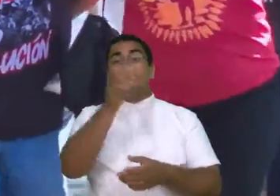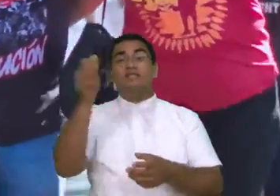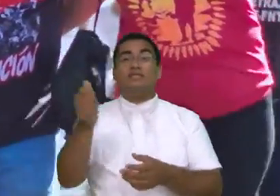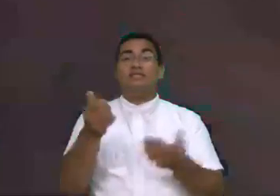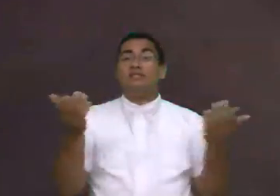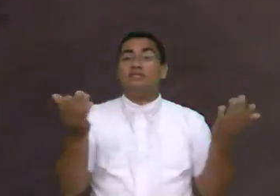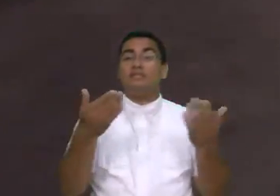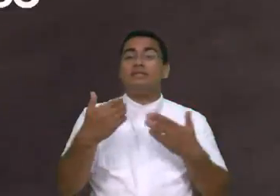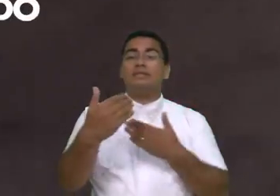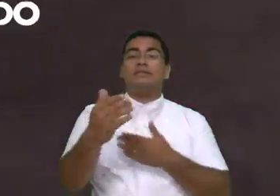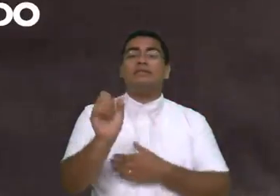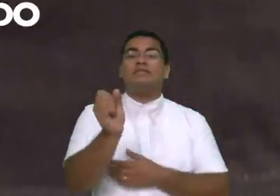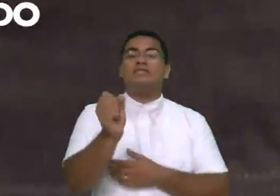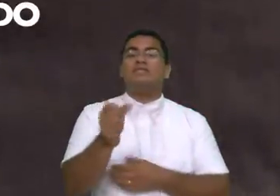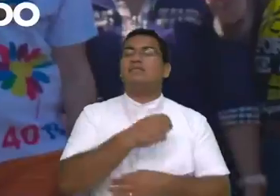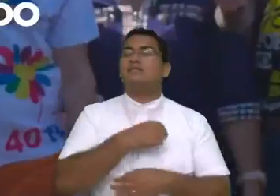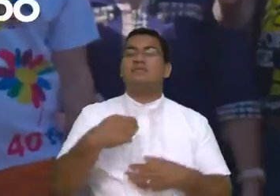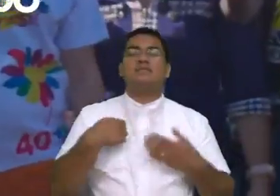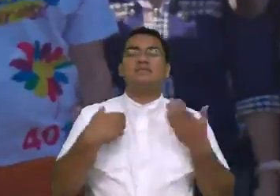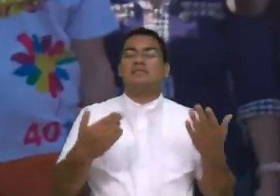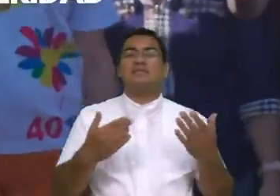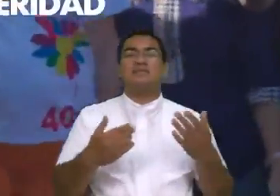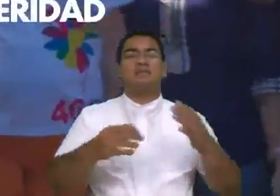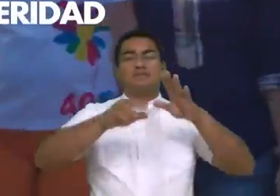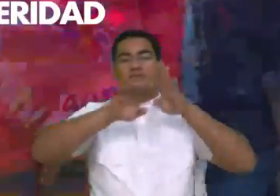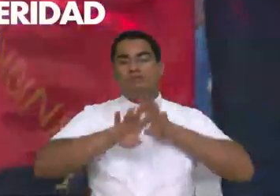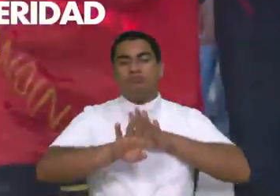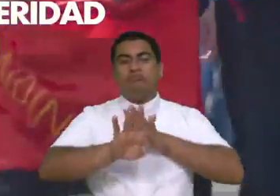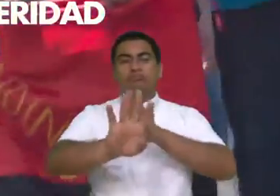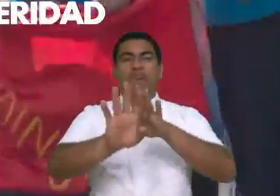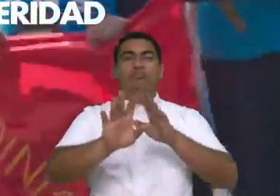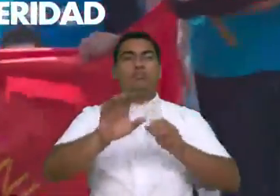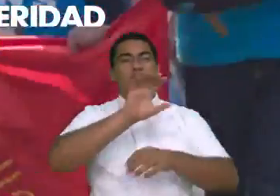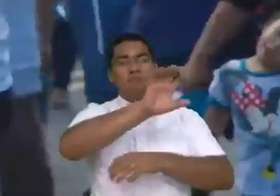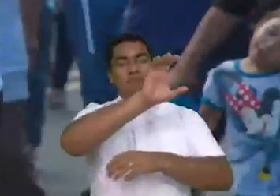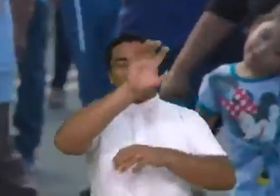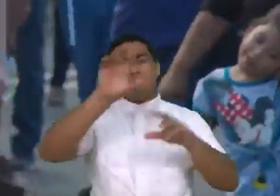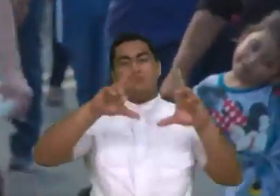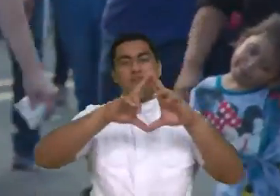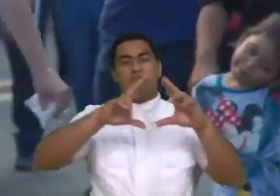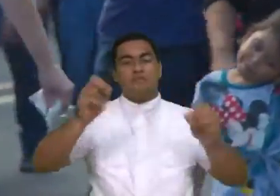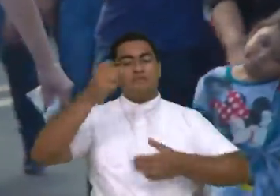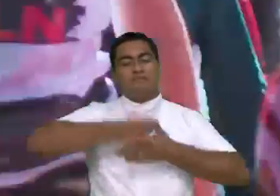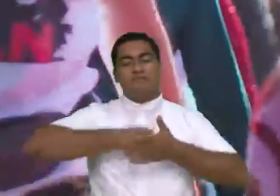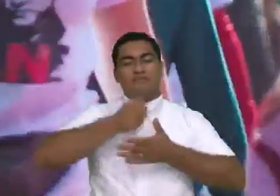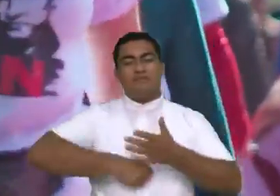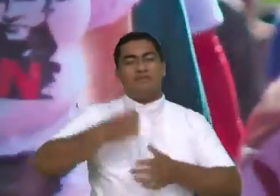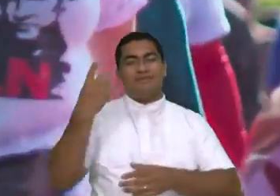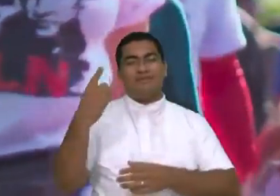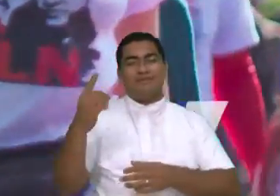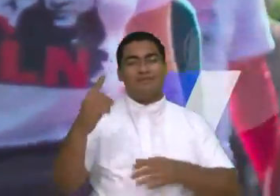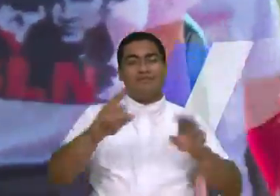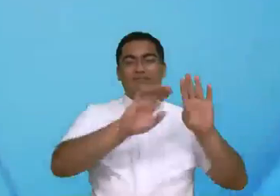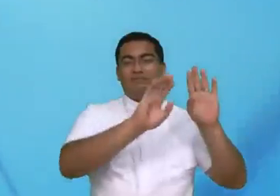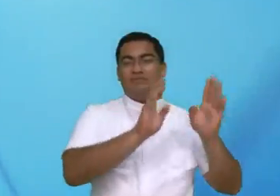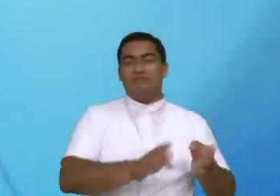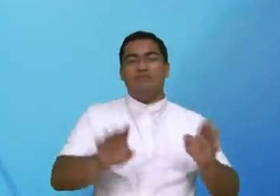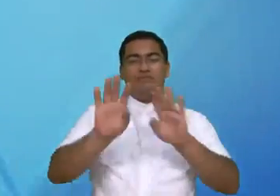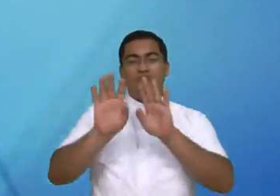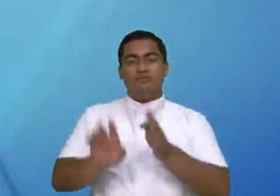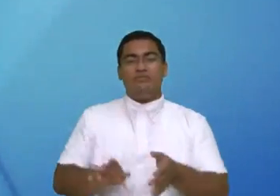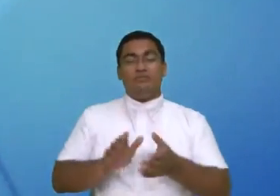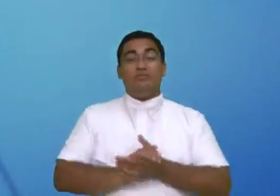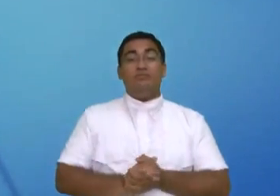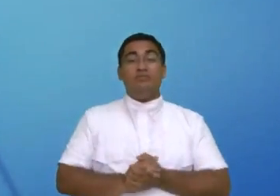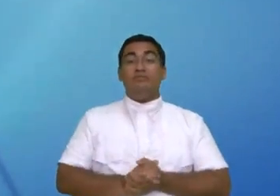este sábado se realizarán caminatas en todo el país promoviendo y defendiendo la dignidad y los derechos de las mujeres.